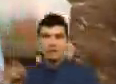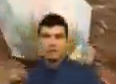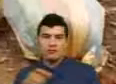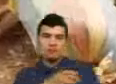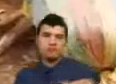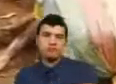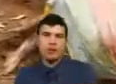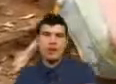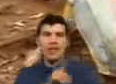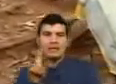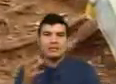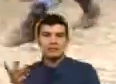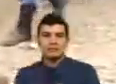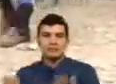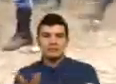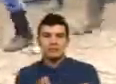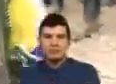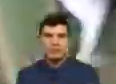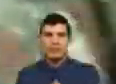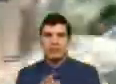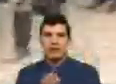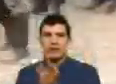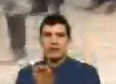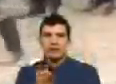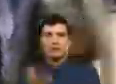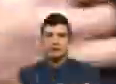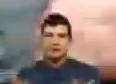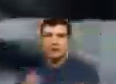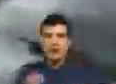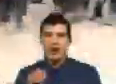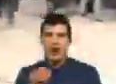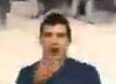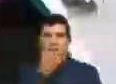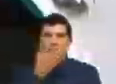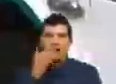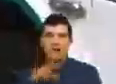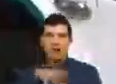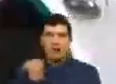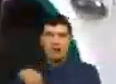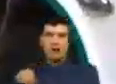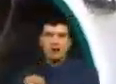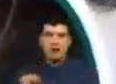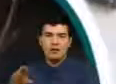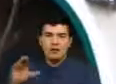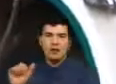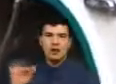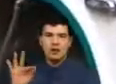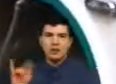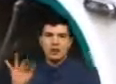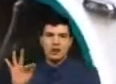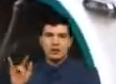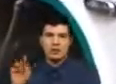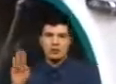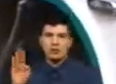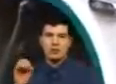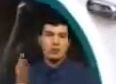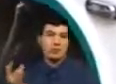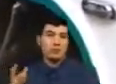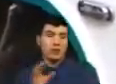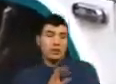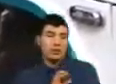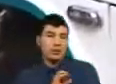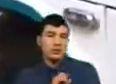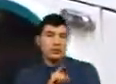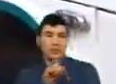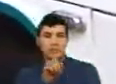6 compañías y 18 estructuras de la guerrilla del Catatumbo. Pues se espera que el día sábado lleguen 195 de los